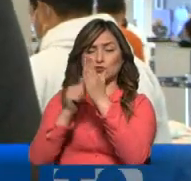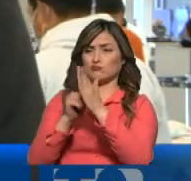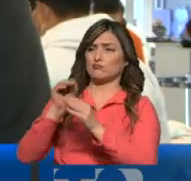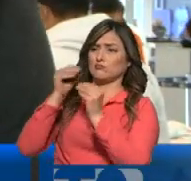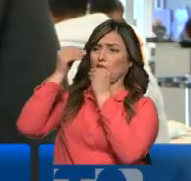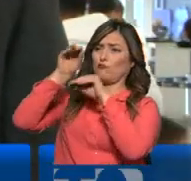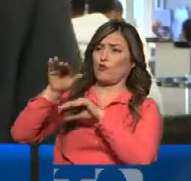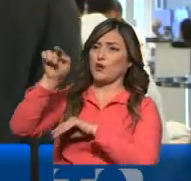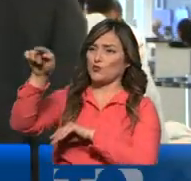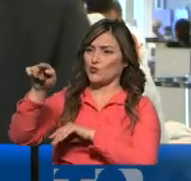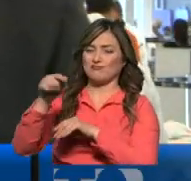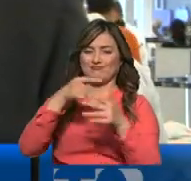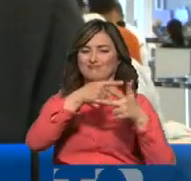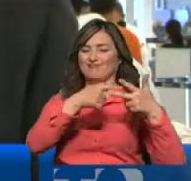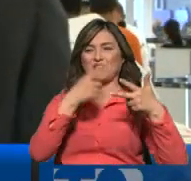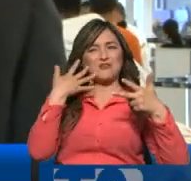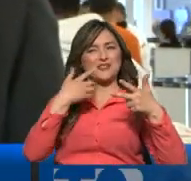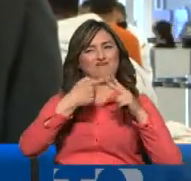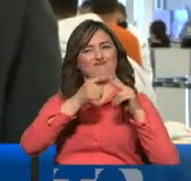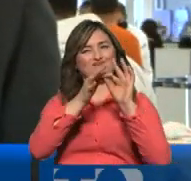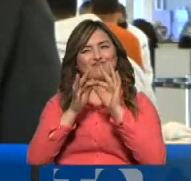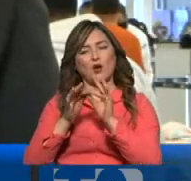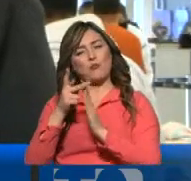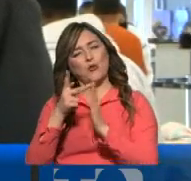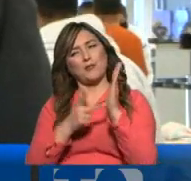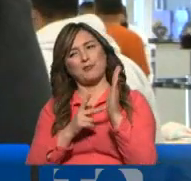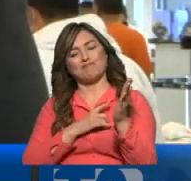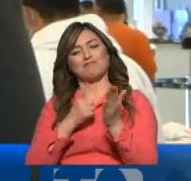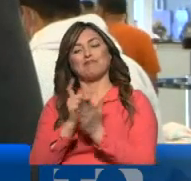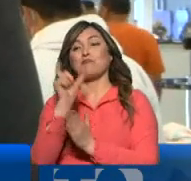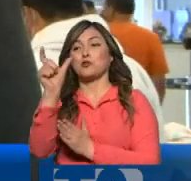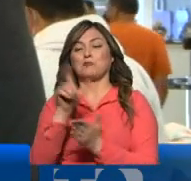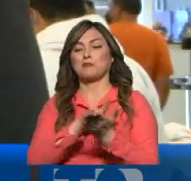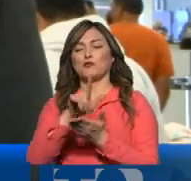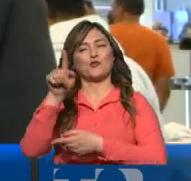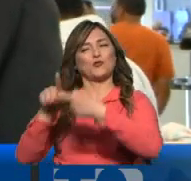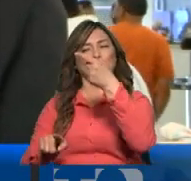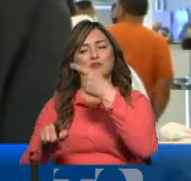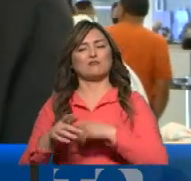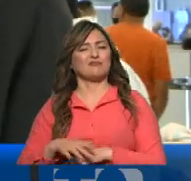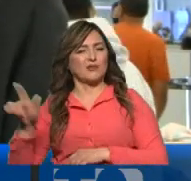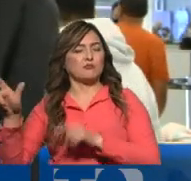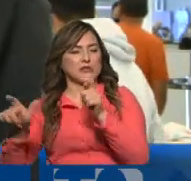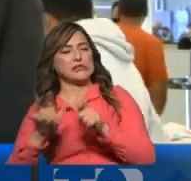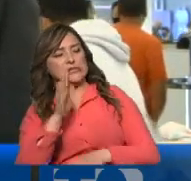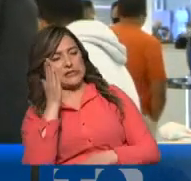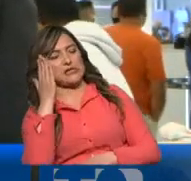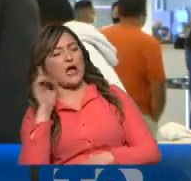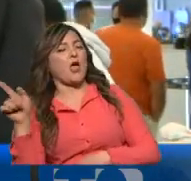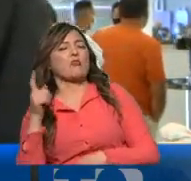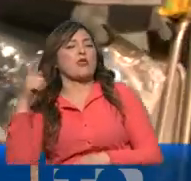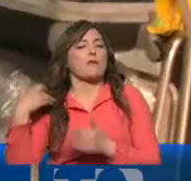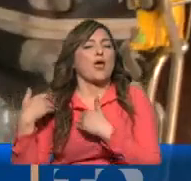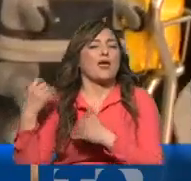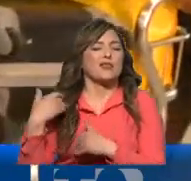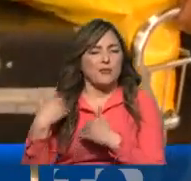que justamente puedan hacer todas las reprogramaciones que requieran. Esto ya tiene que haber sido notificado a los respectivos pasajeros de las